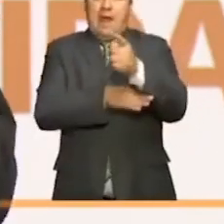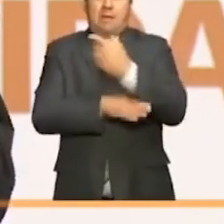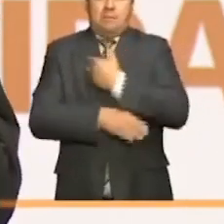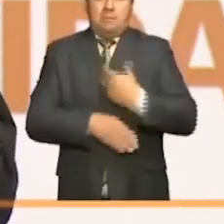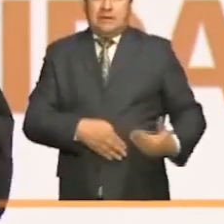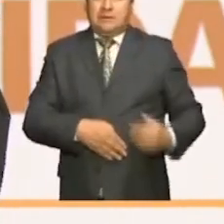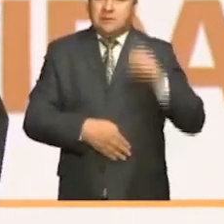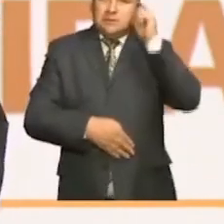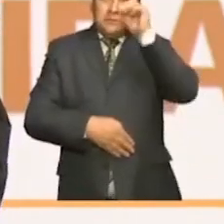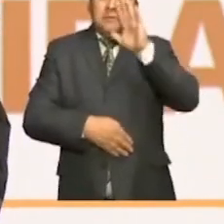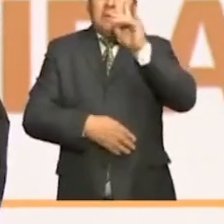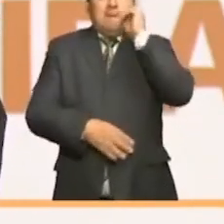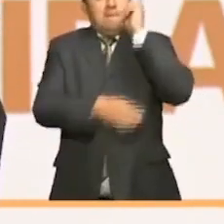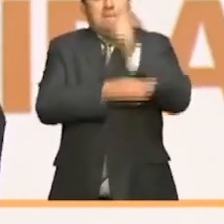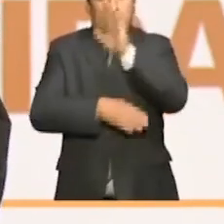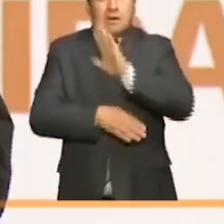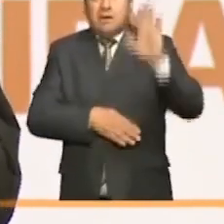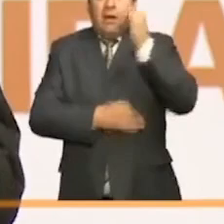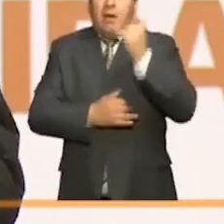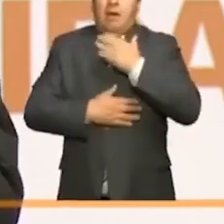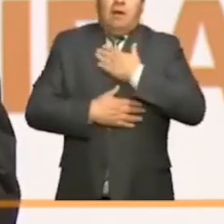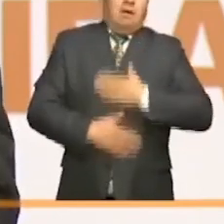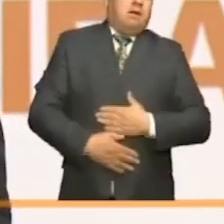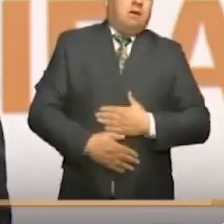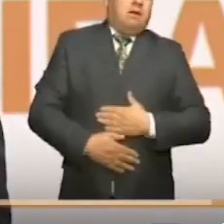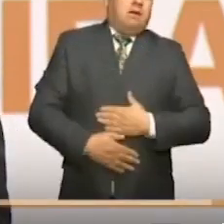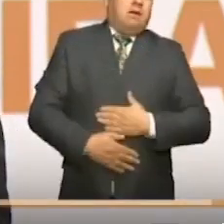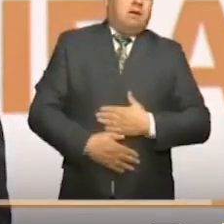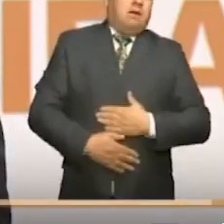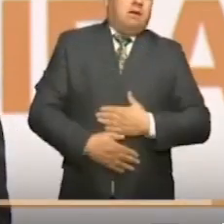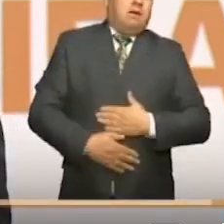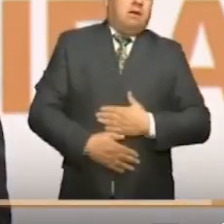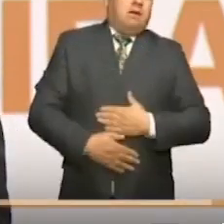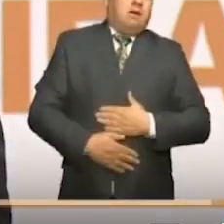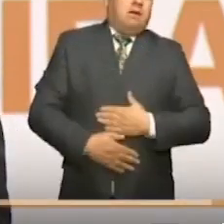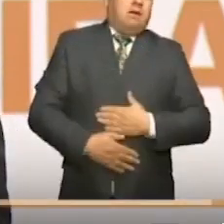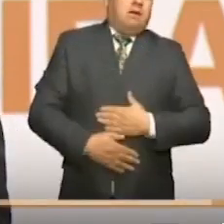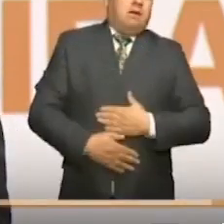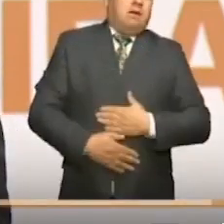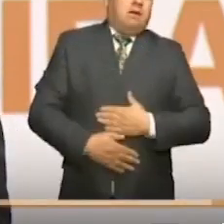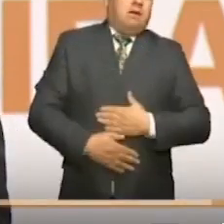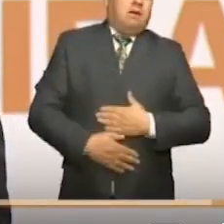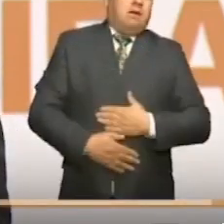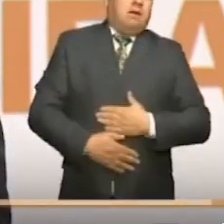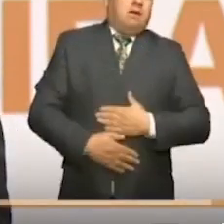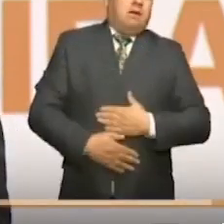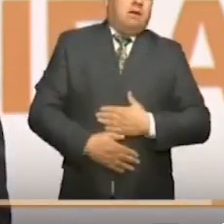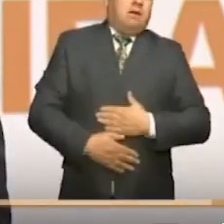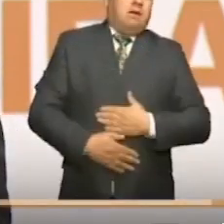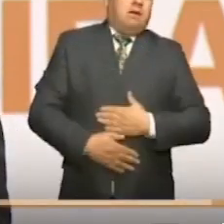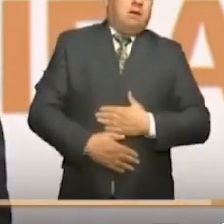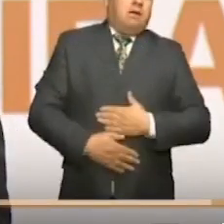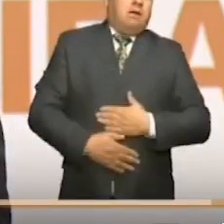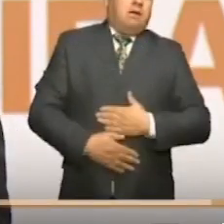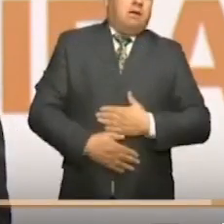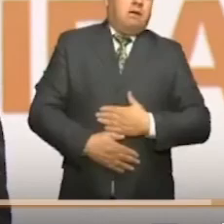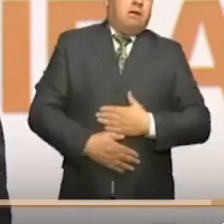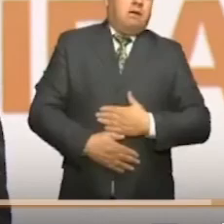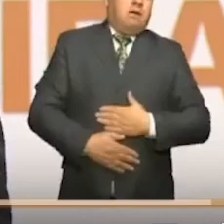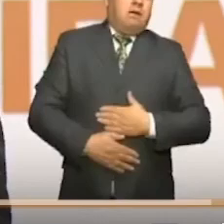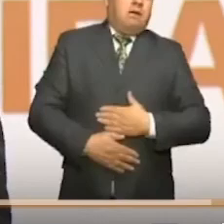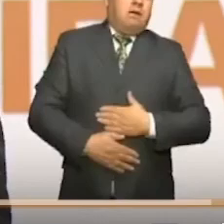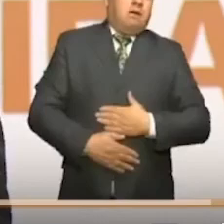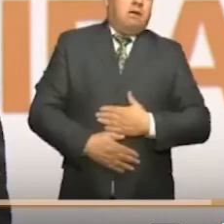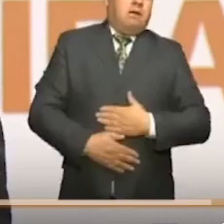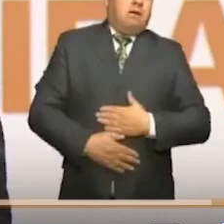a los ciudadanos y les alivien en el día a día de sus obligaciones brabo la gente en este momento está sin trabajo la gente